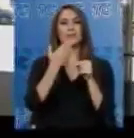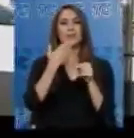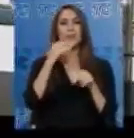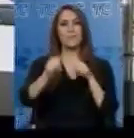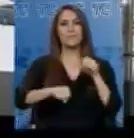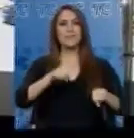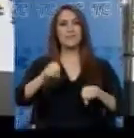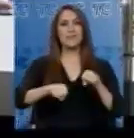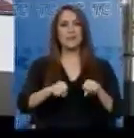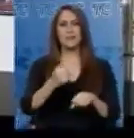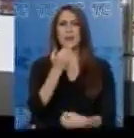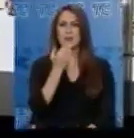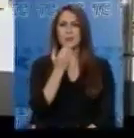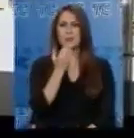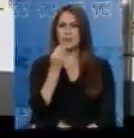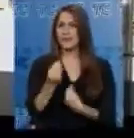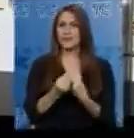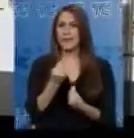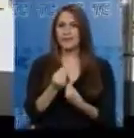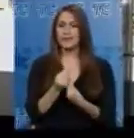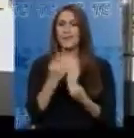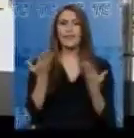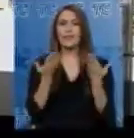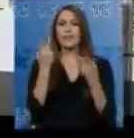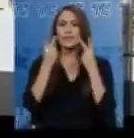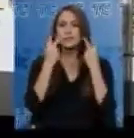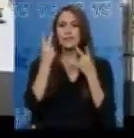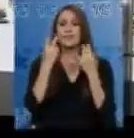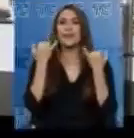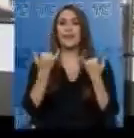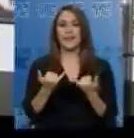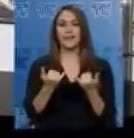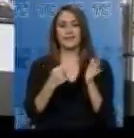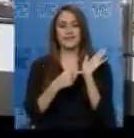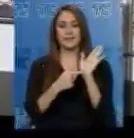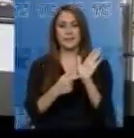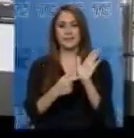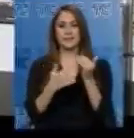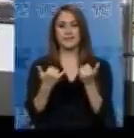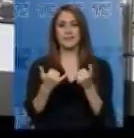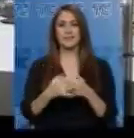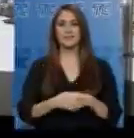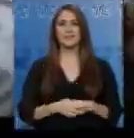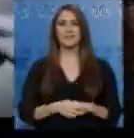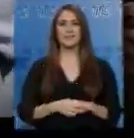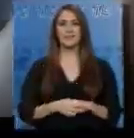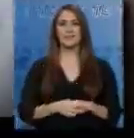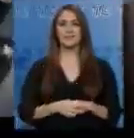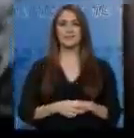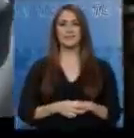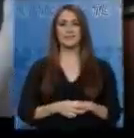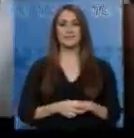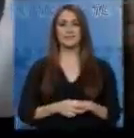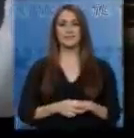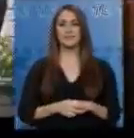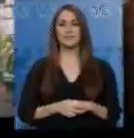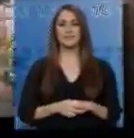bicicleta. ¿Qué hacer y qué lugares visitar? Es lo que Isaías Cruz nos cuenta a continuación.